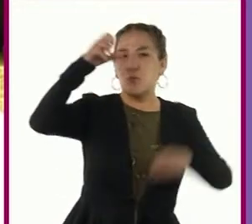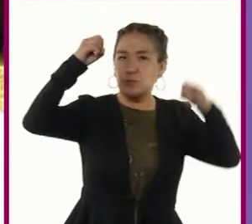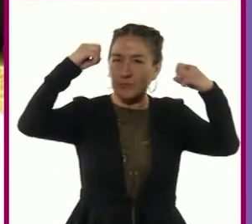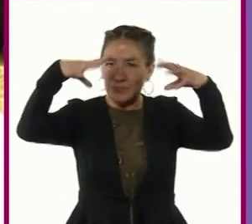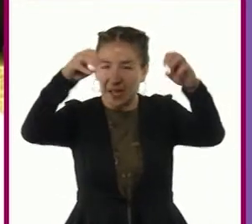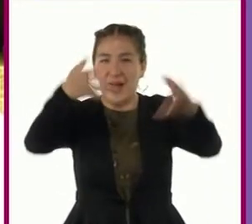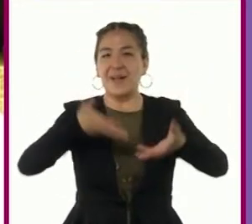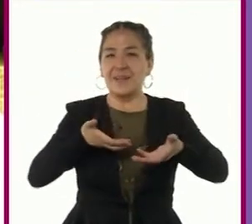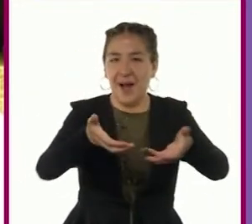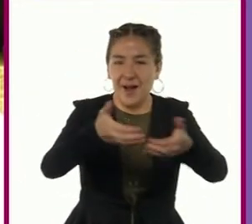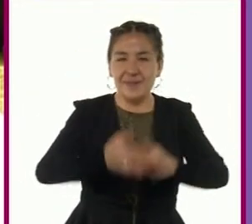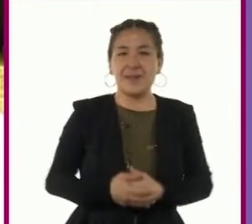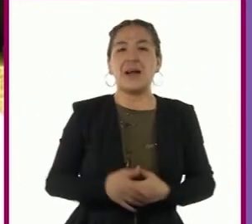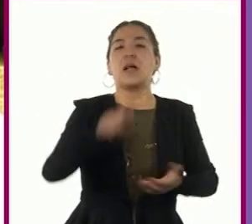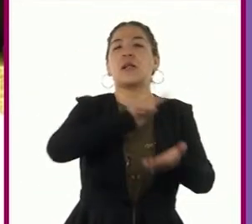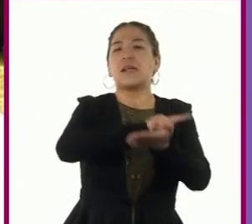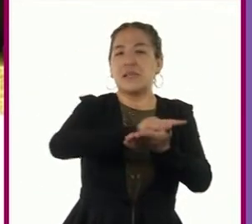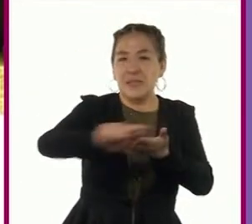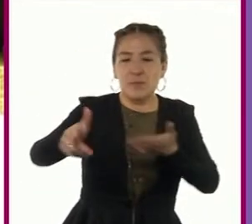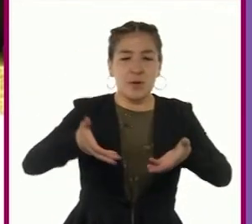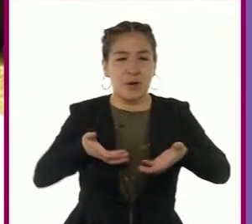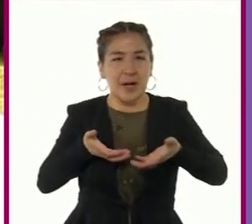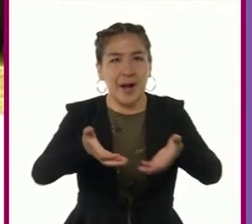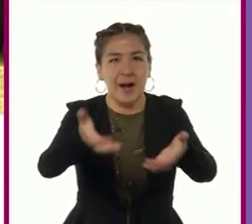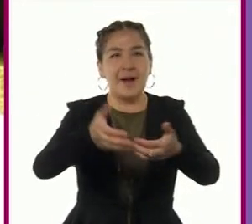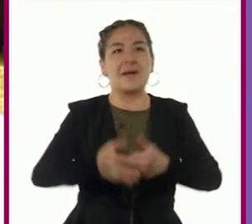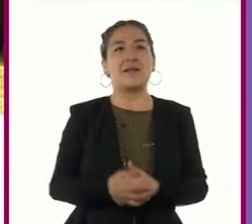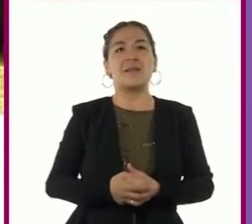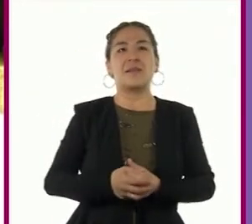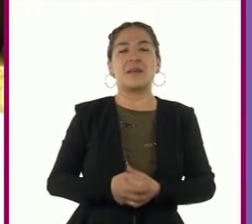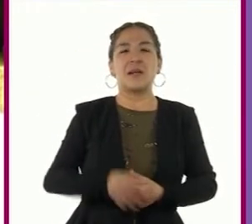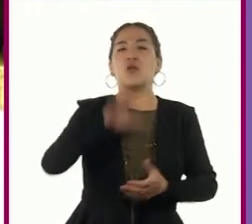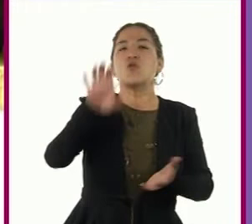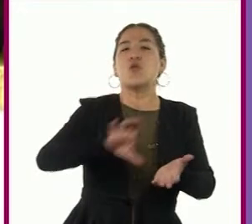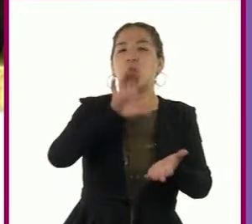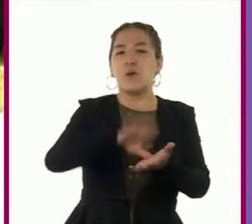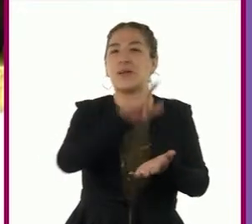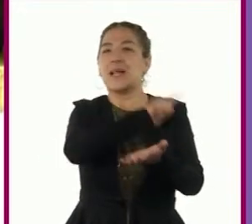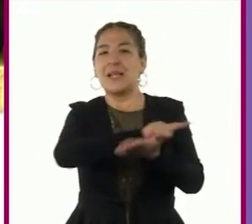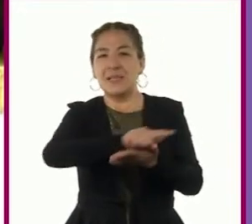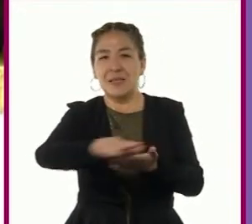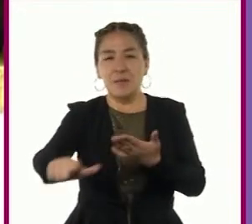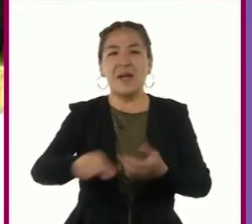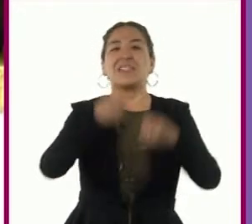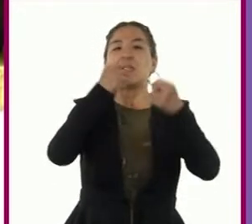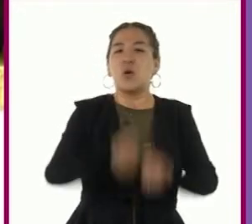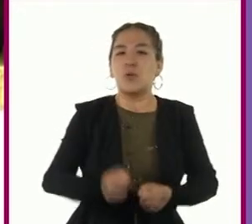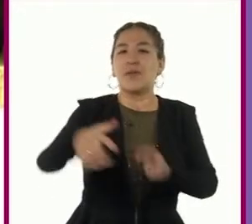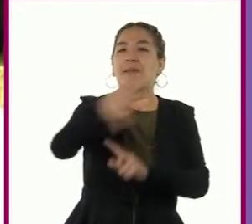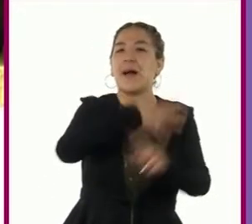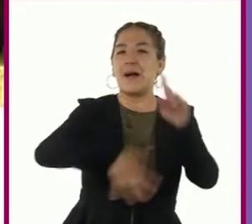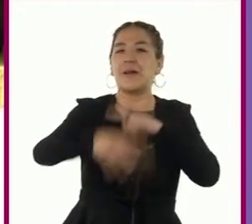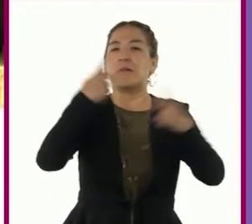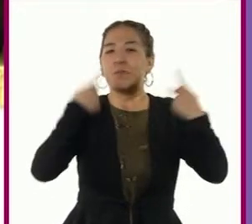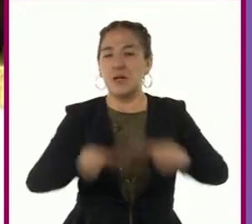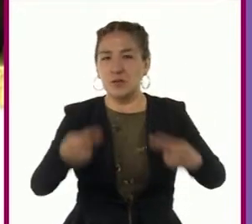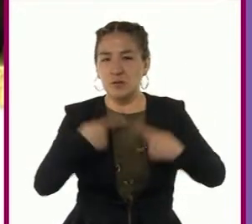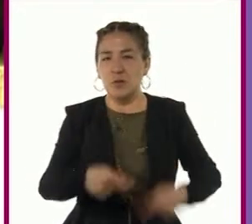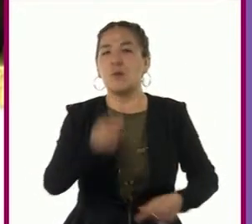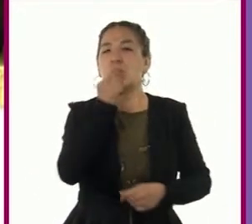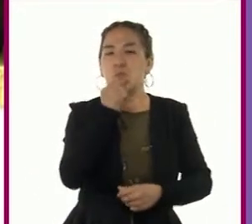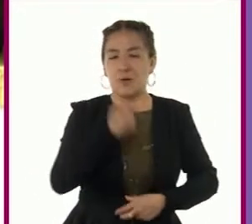público, la limpieza o sanidad de las colonias, la seguridad pública,